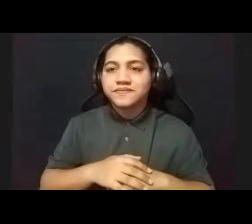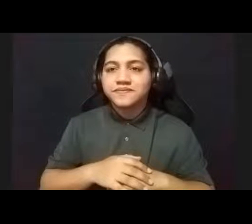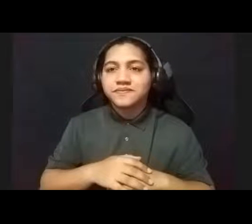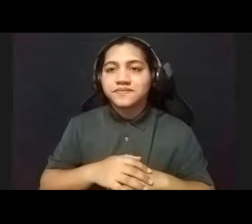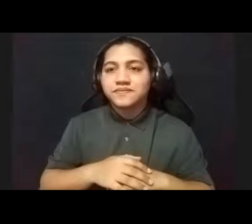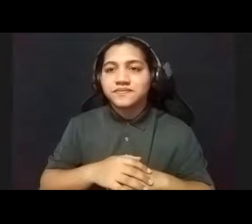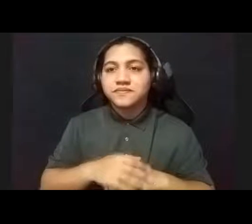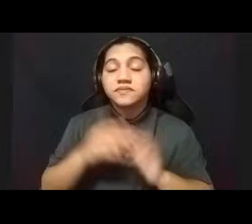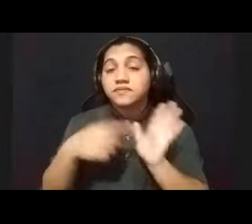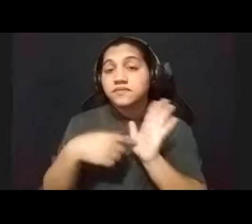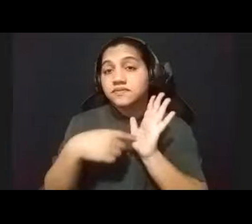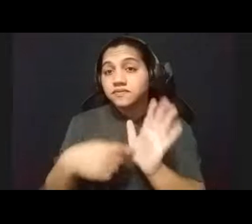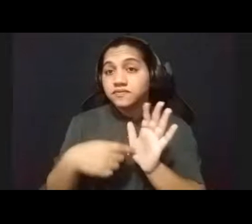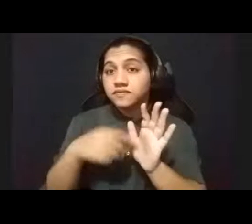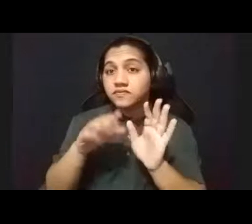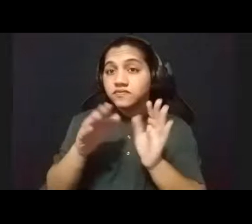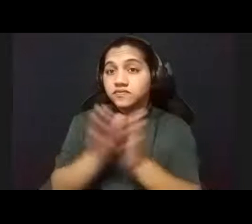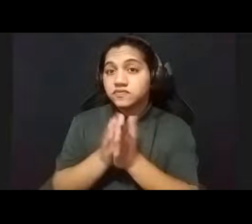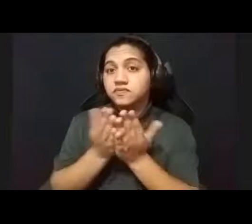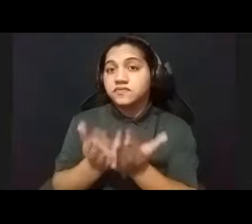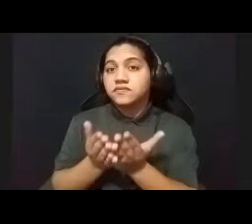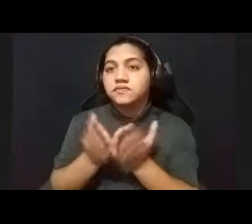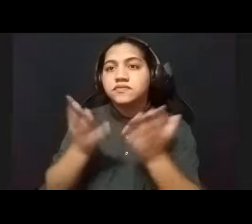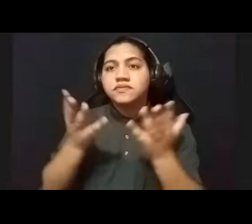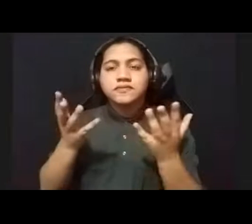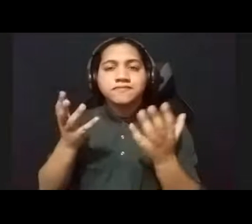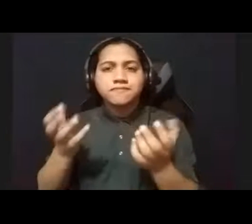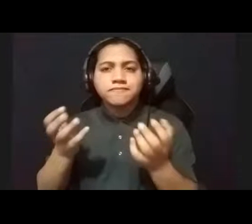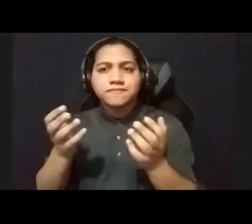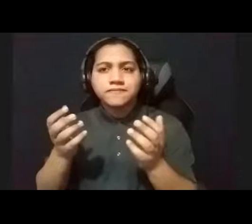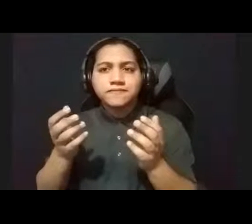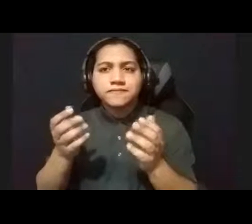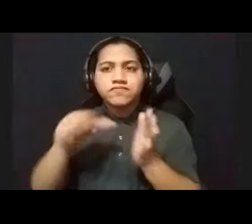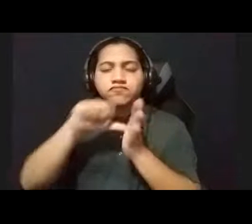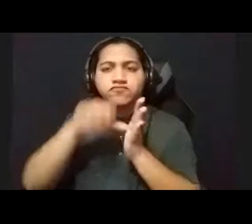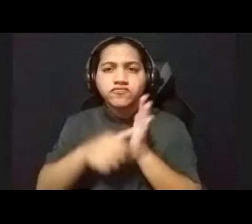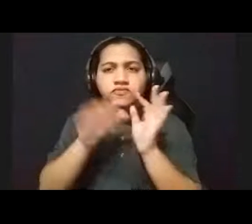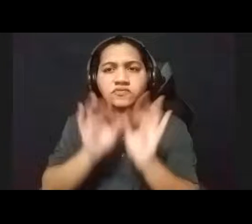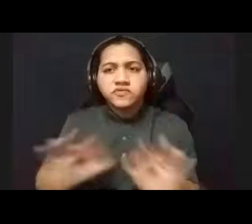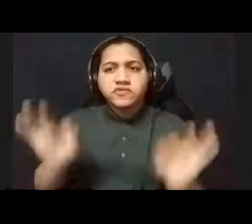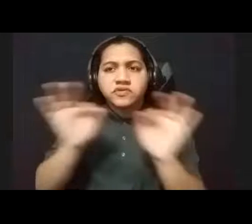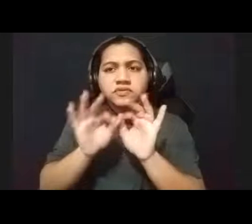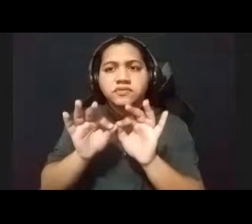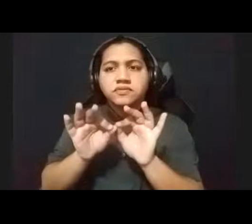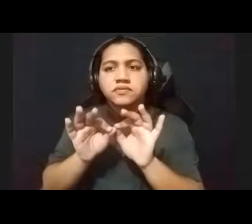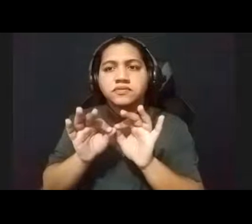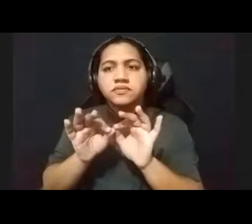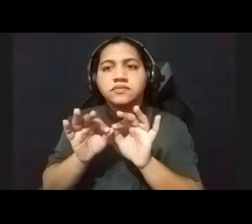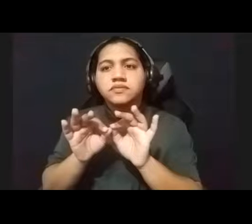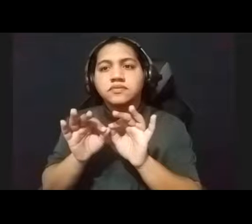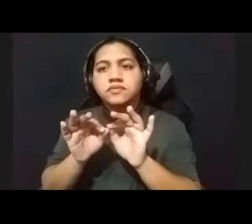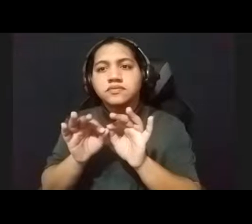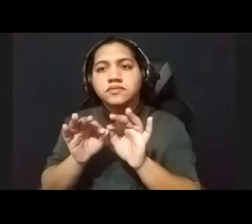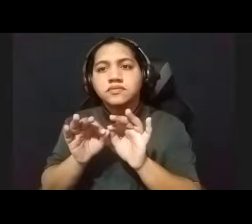esta demostración de estos libros, quiero hacer hincapié en lo importante que en un momento